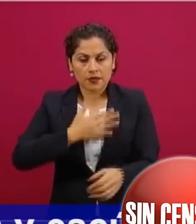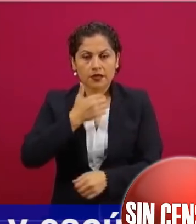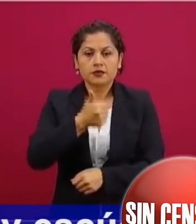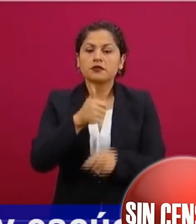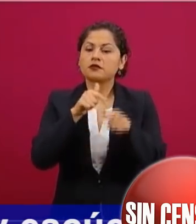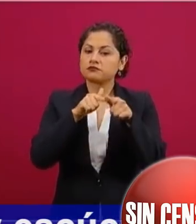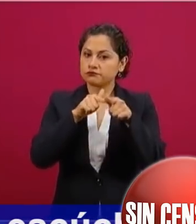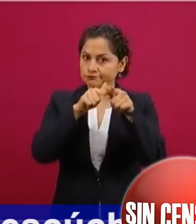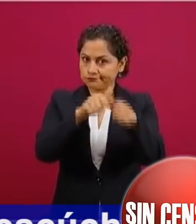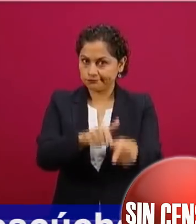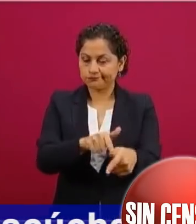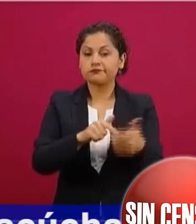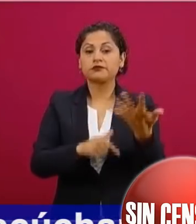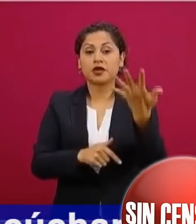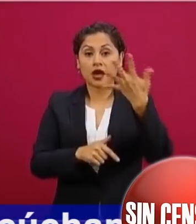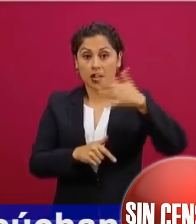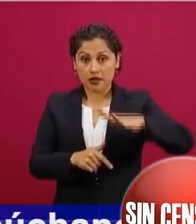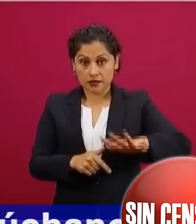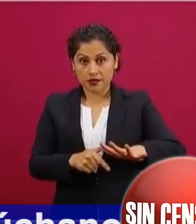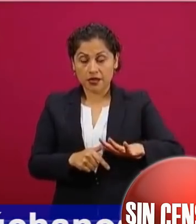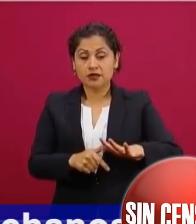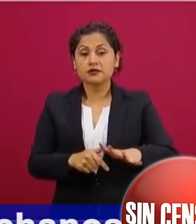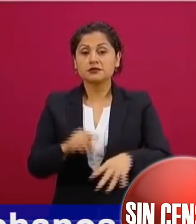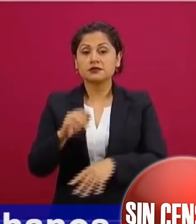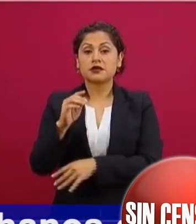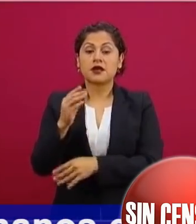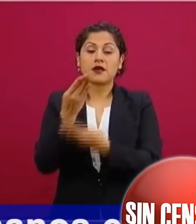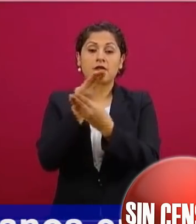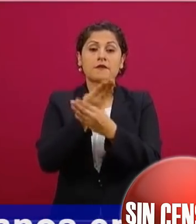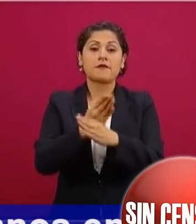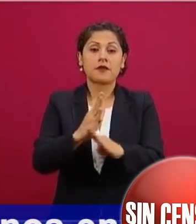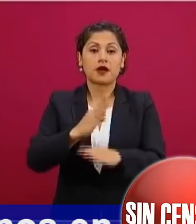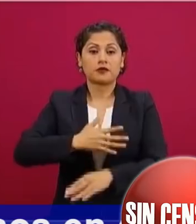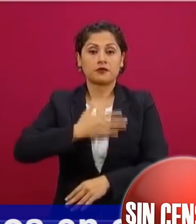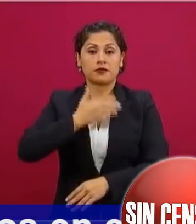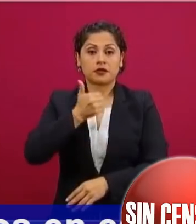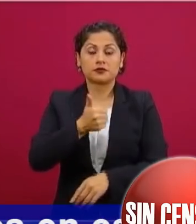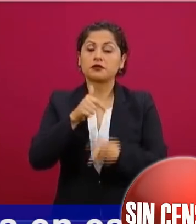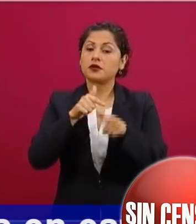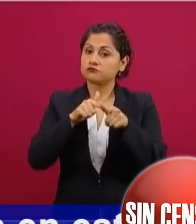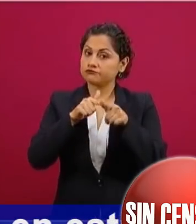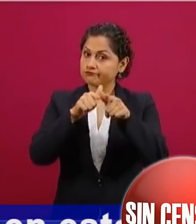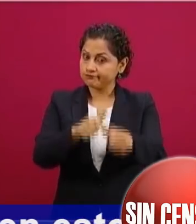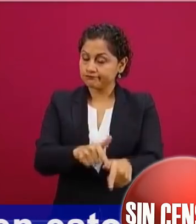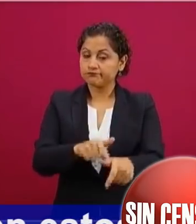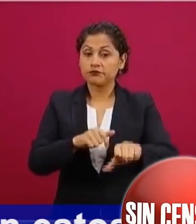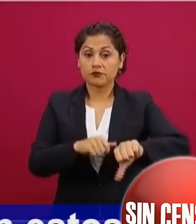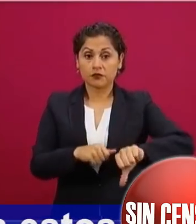10, Banco del Bienestar. 11,